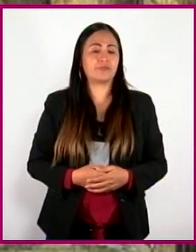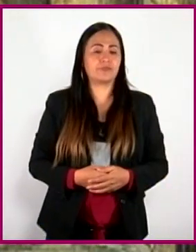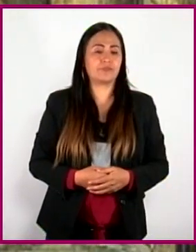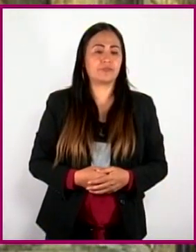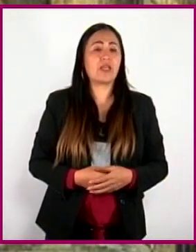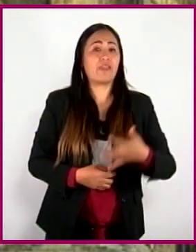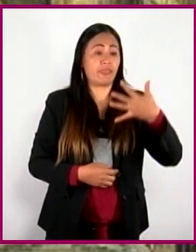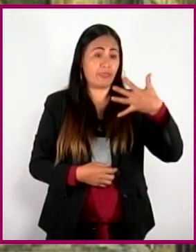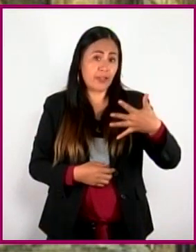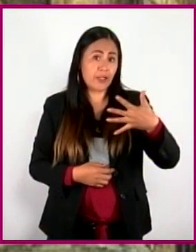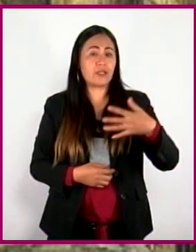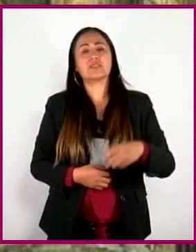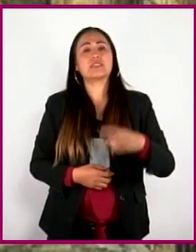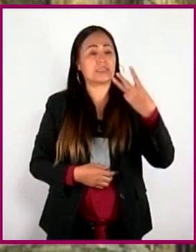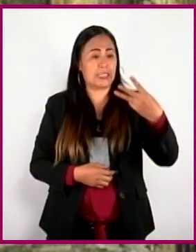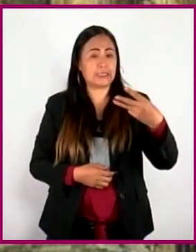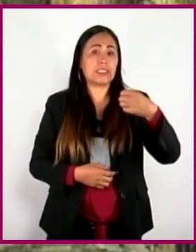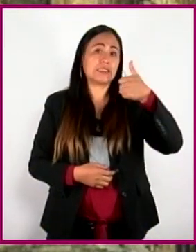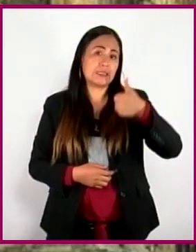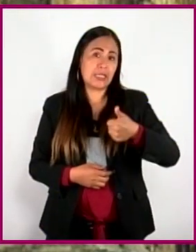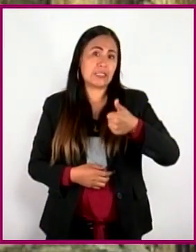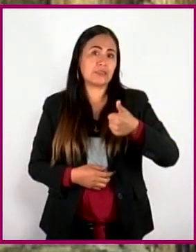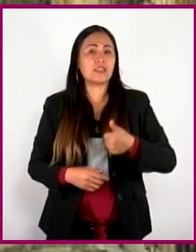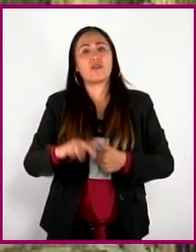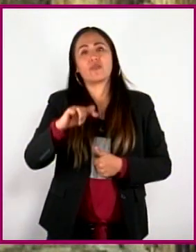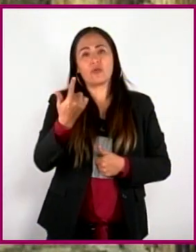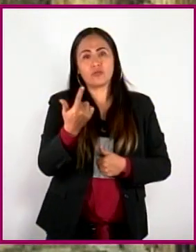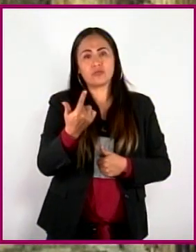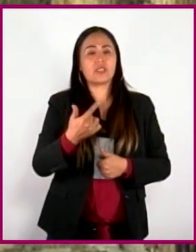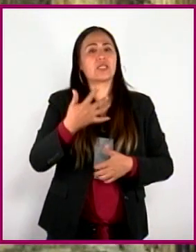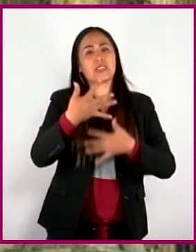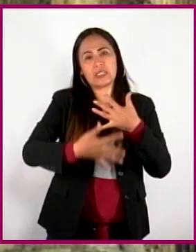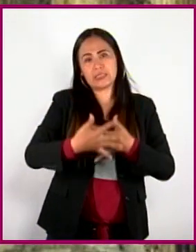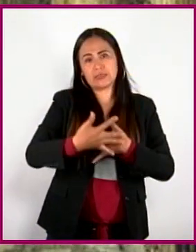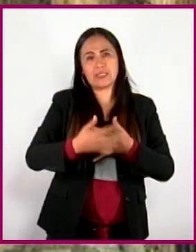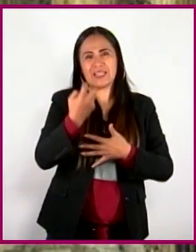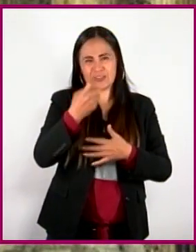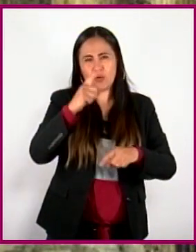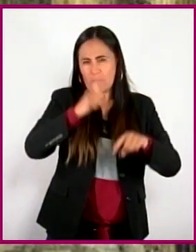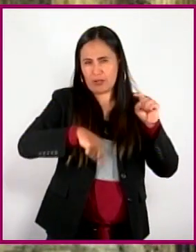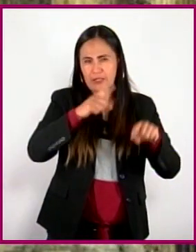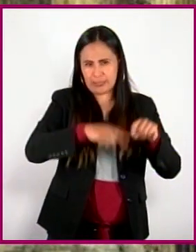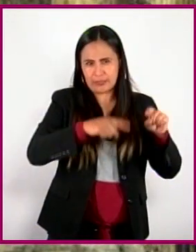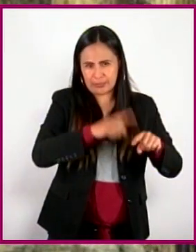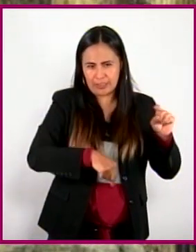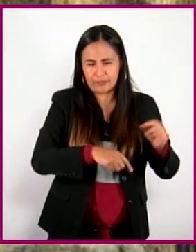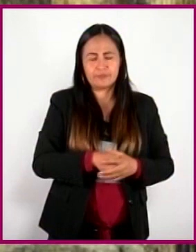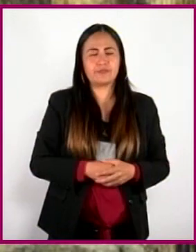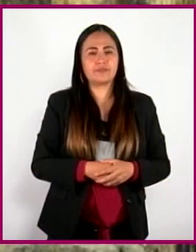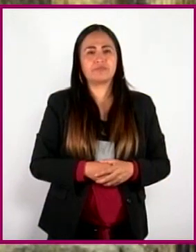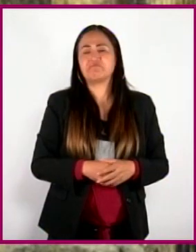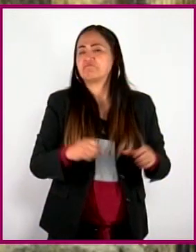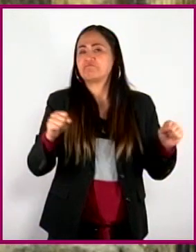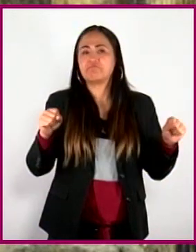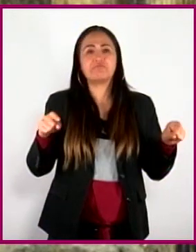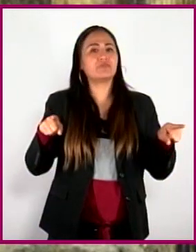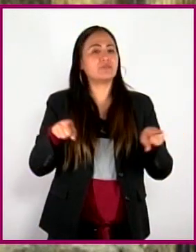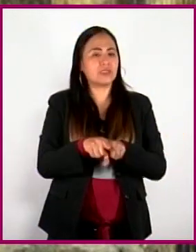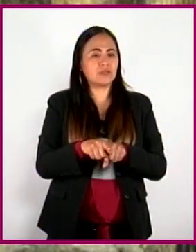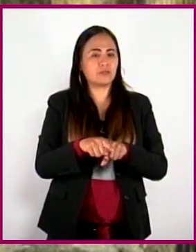múltiplos de 3, como el 6, 12, 15, etc. Inciso 6. Repetimos el